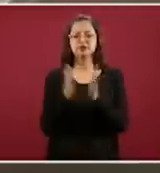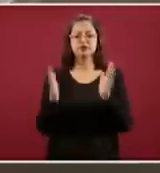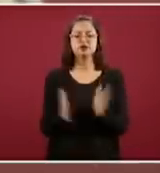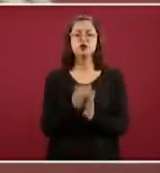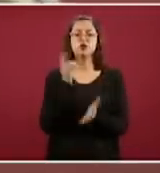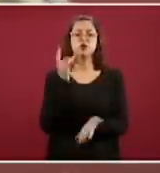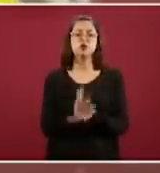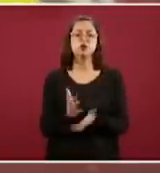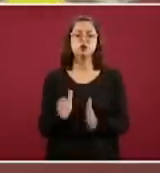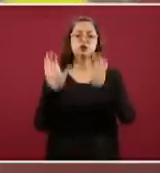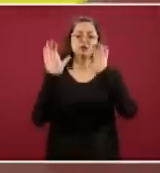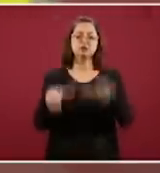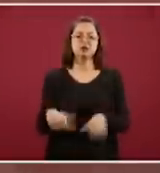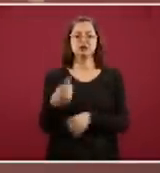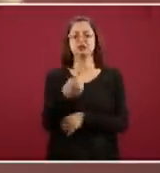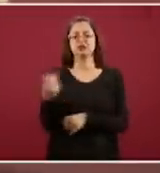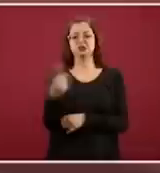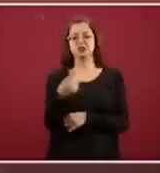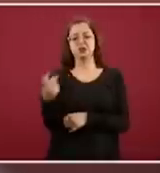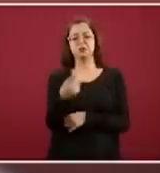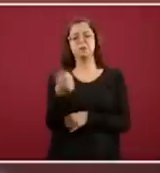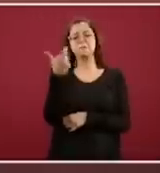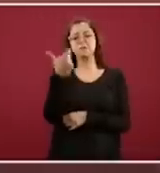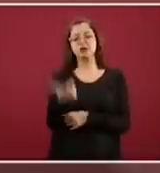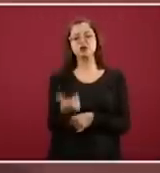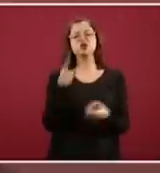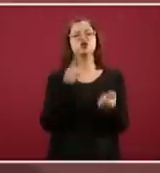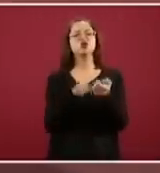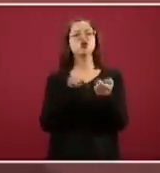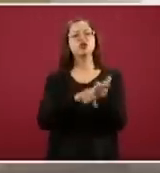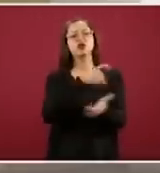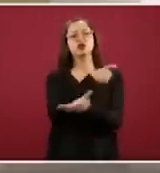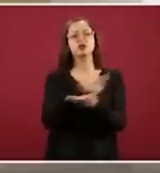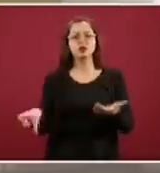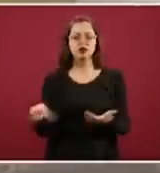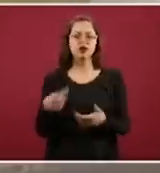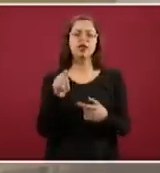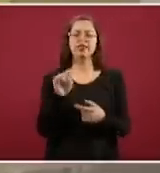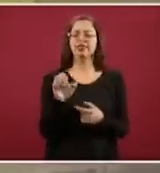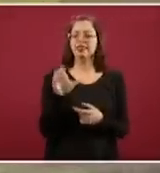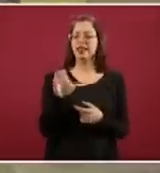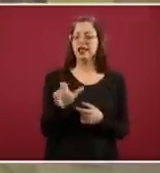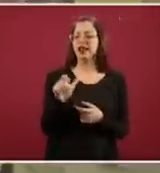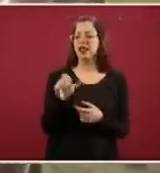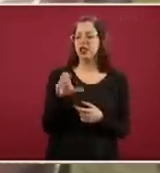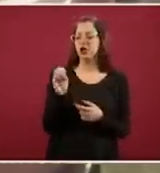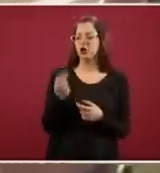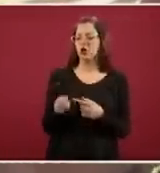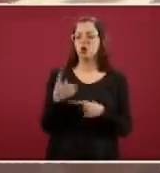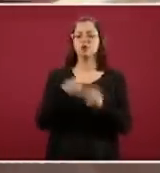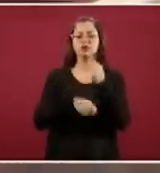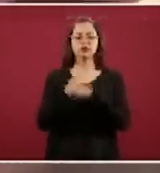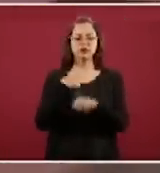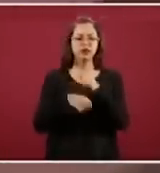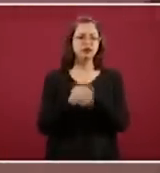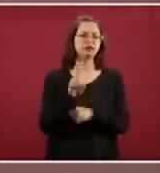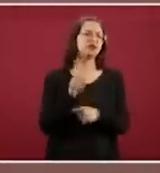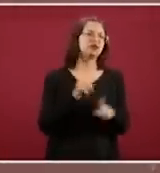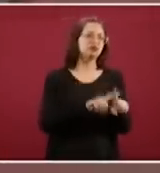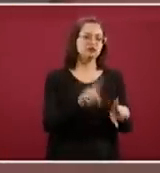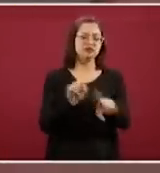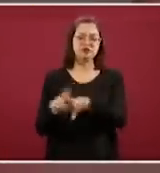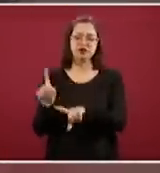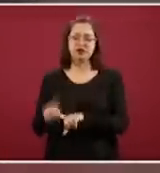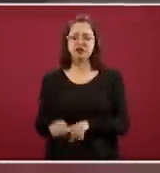pesos cuesta la base de participación. ¿Dónde pueden comprar sus bases de participación? En Telecom, en tiendas de conveniencia, en Chedraui, en